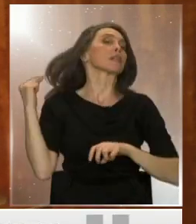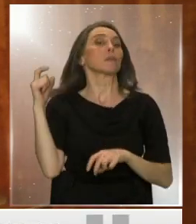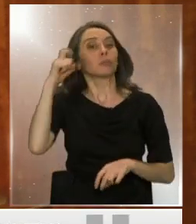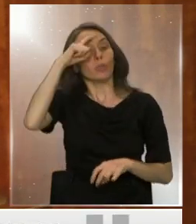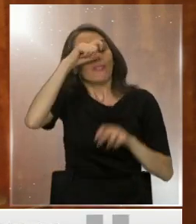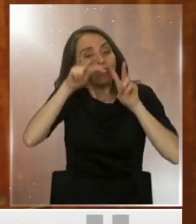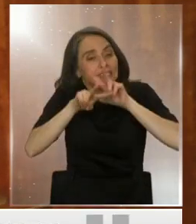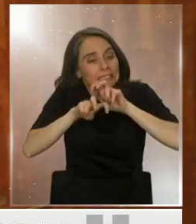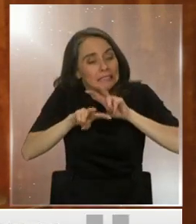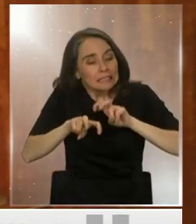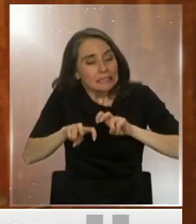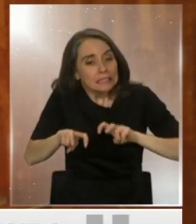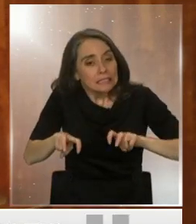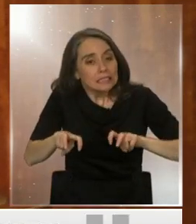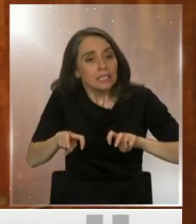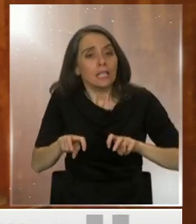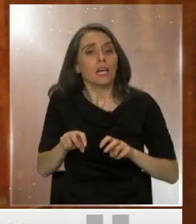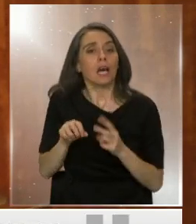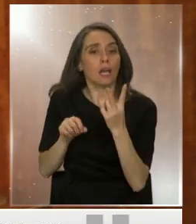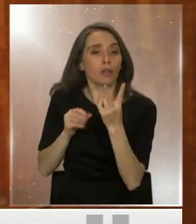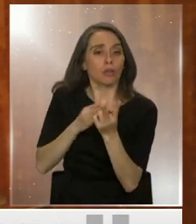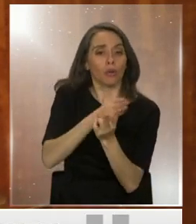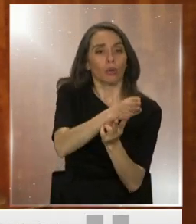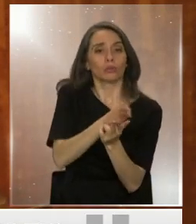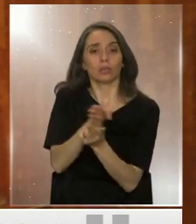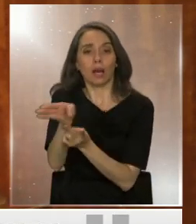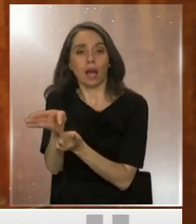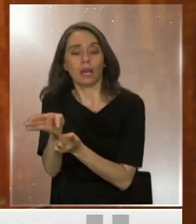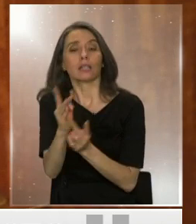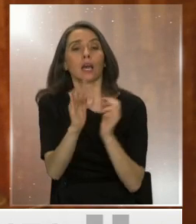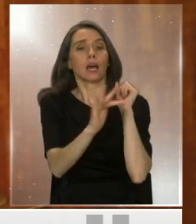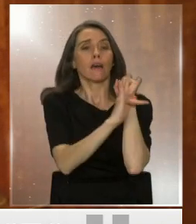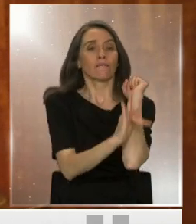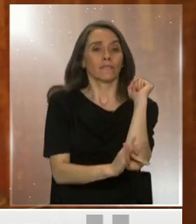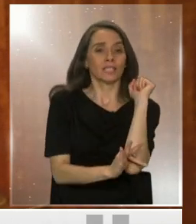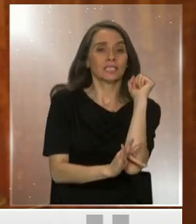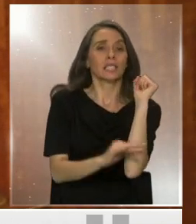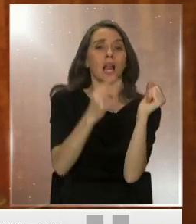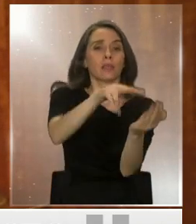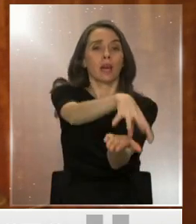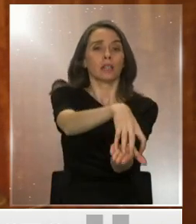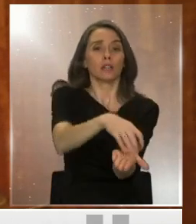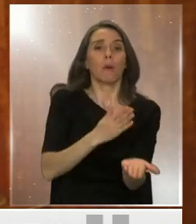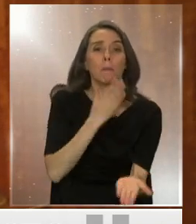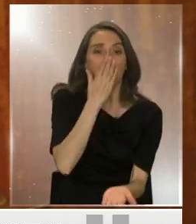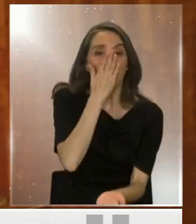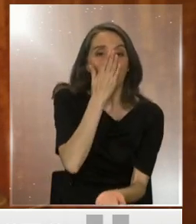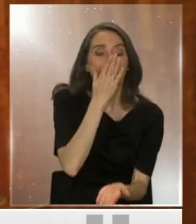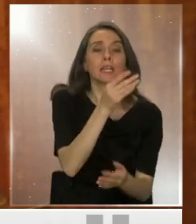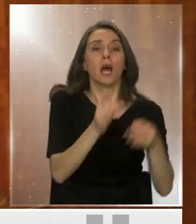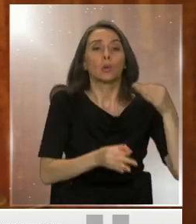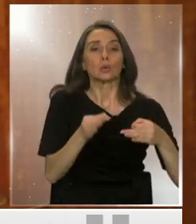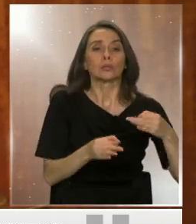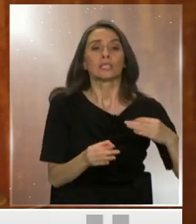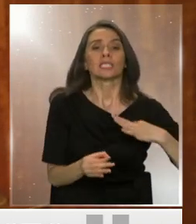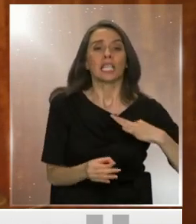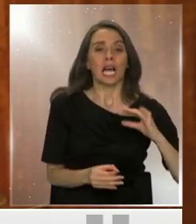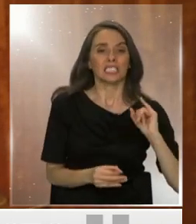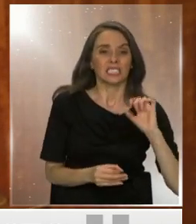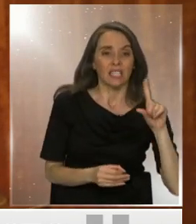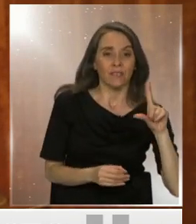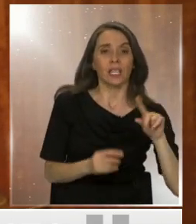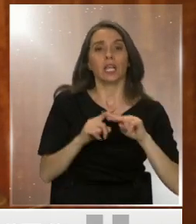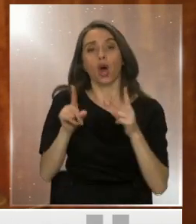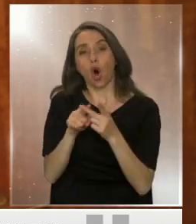está haciendo o tiene dos vectores uno fiscal regional en puntarenas por la parte civil y también la